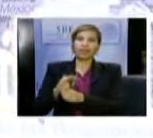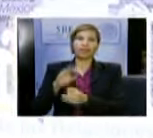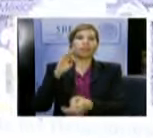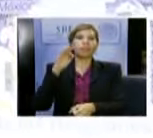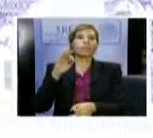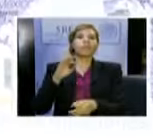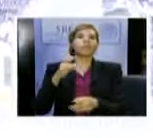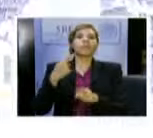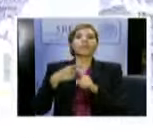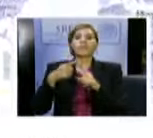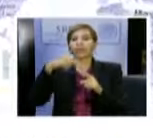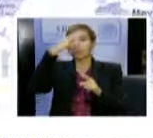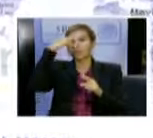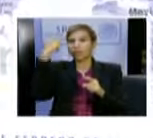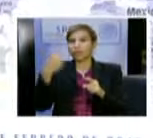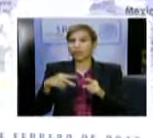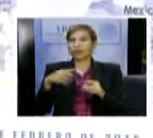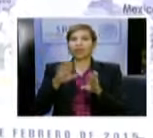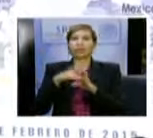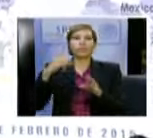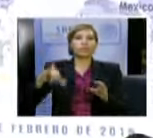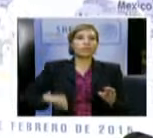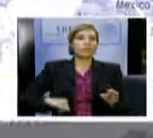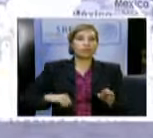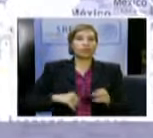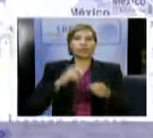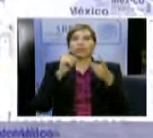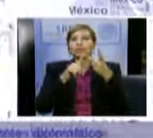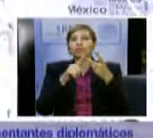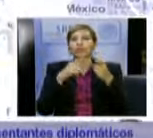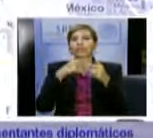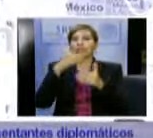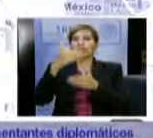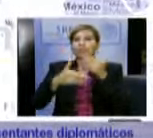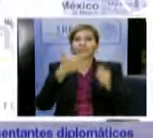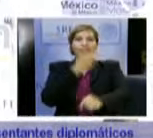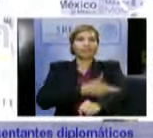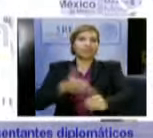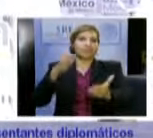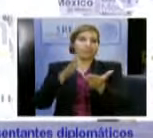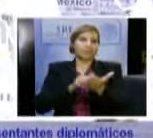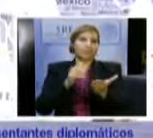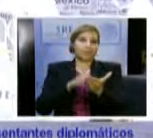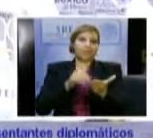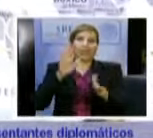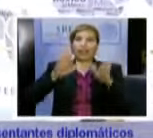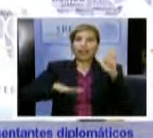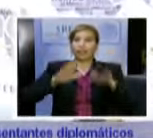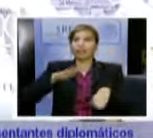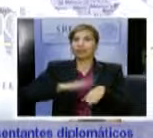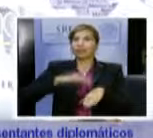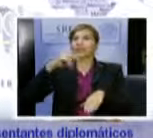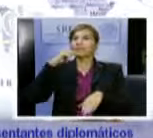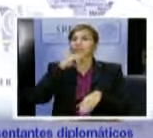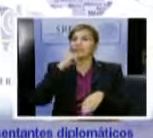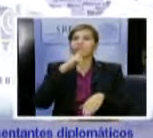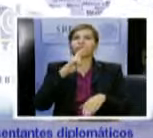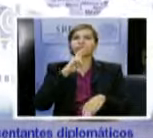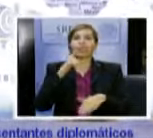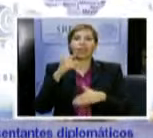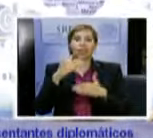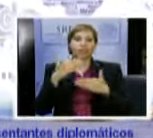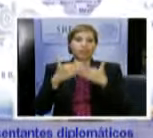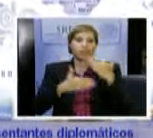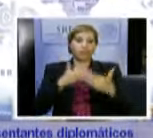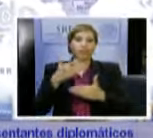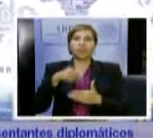sus intereses, y dos, por supuesto, de un proceso de documentación que cada vez se vuelve más efectivo y más